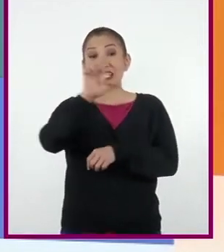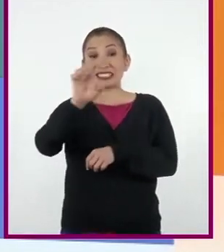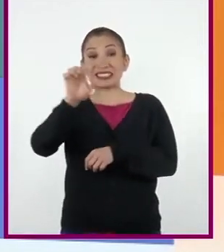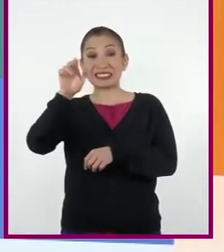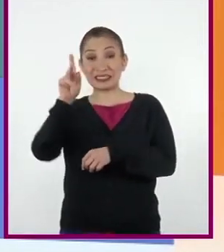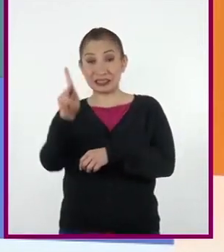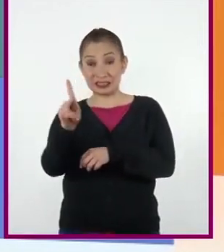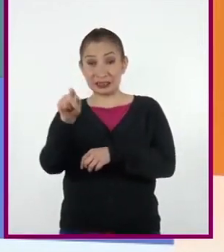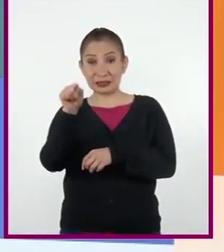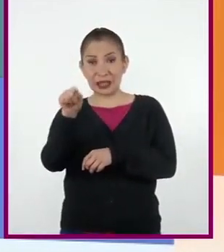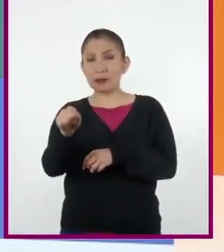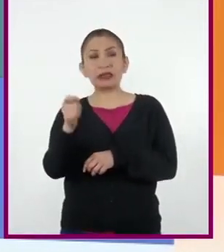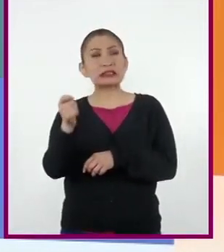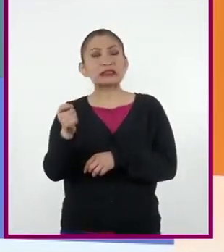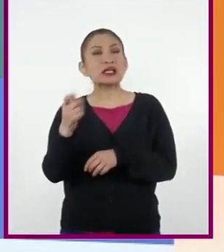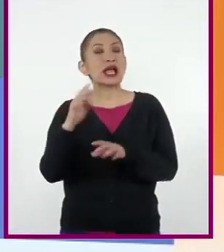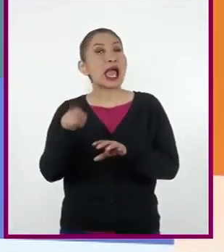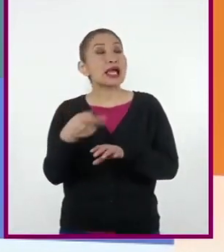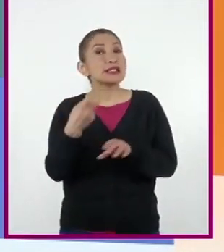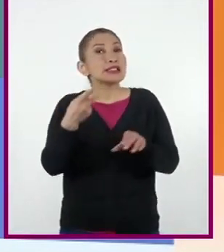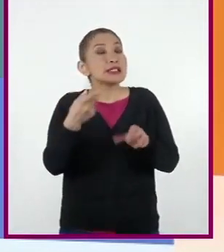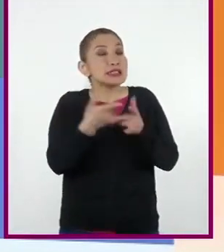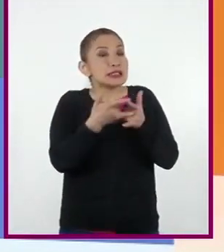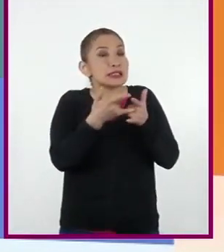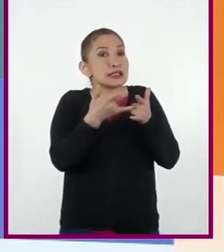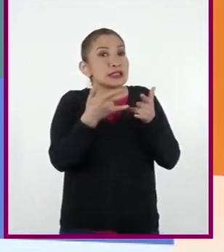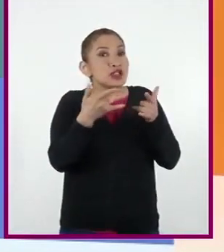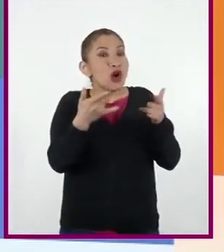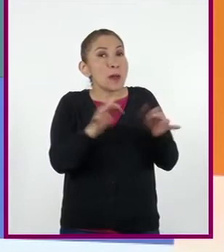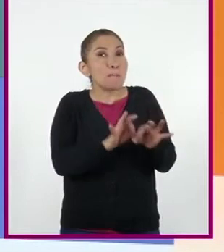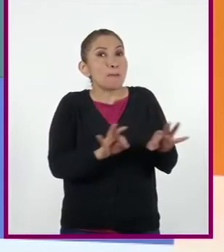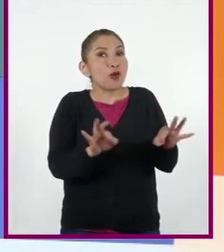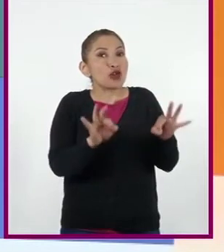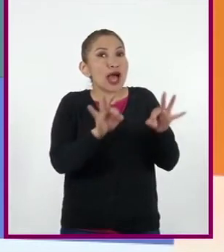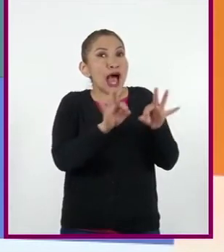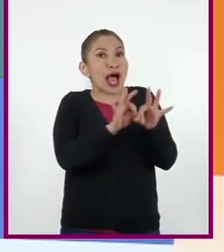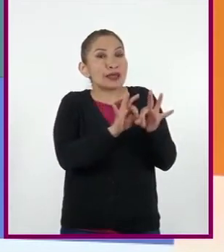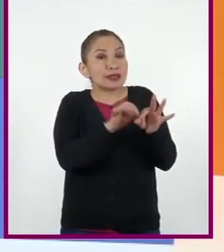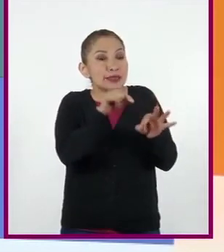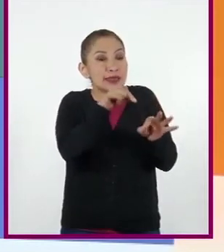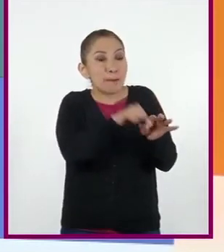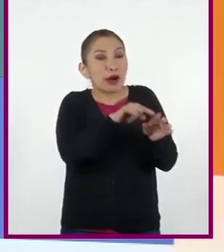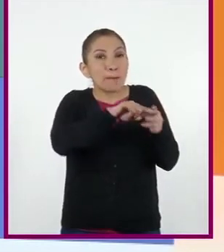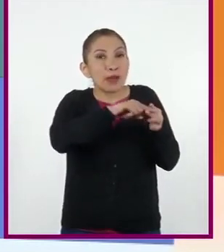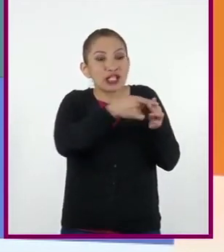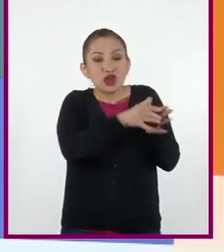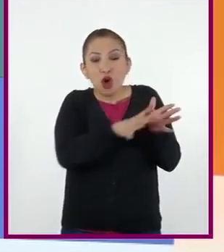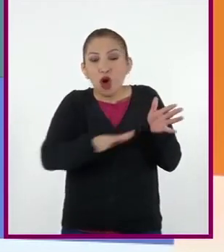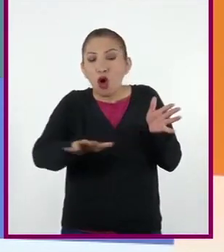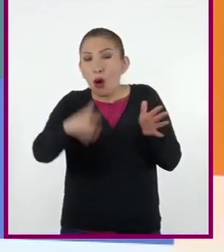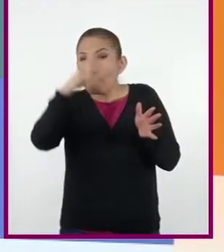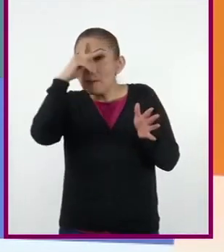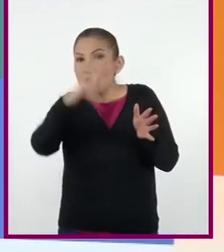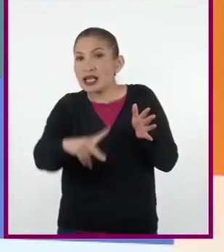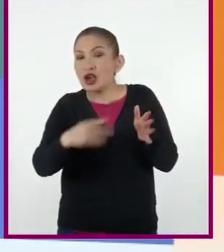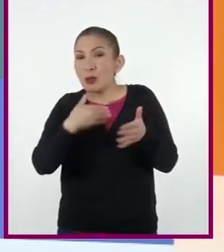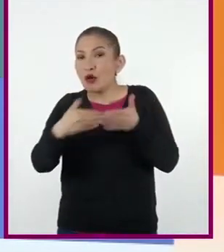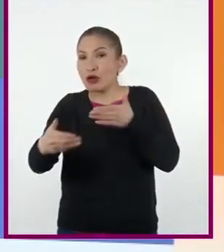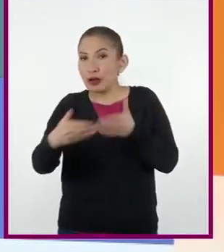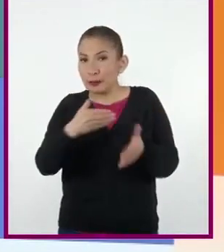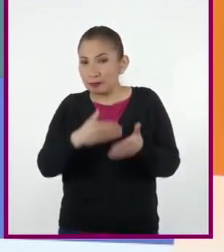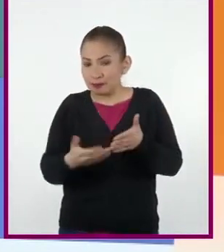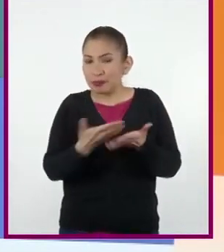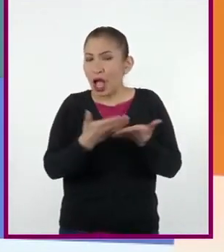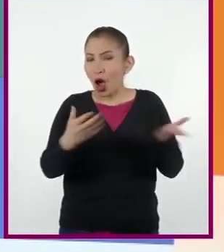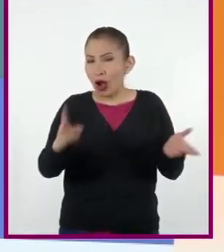Educación Pública significó un hecho histórico notable que dio forma al México contemporáneo.